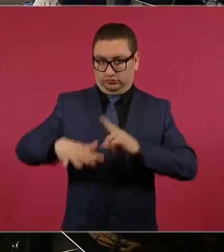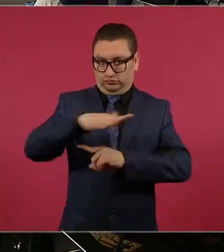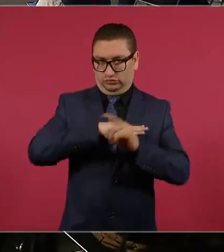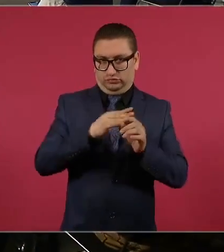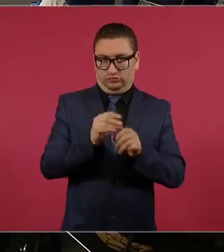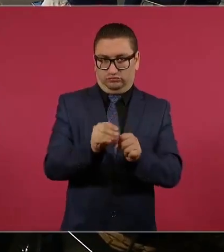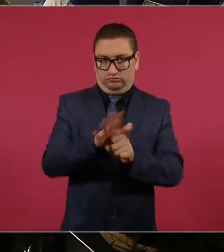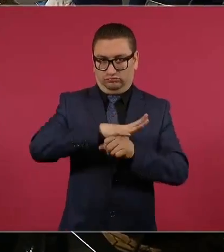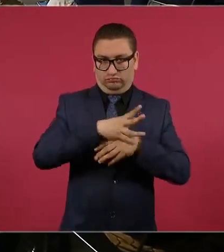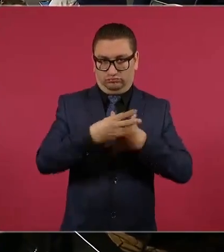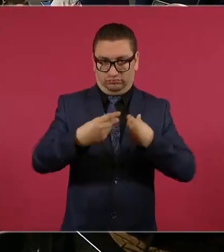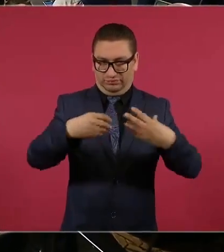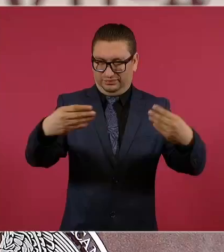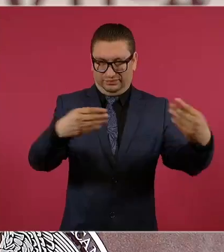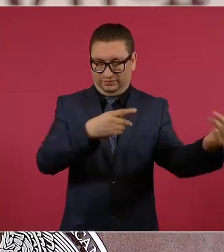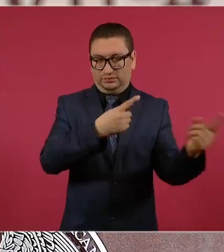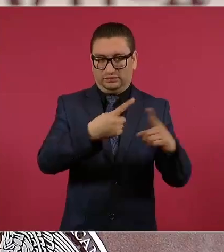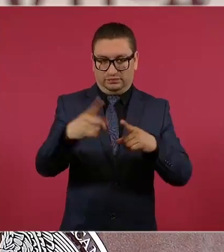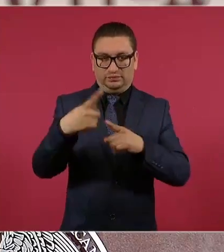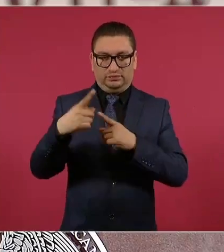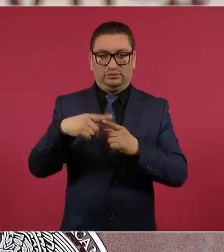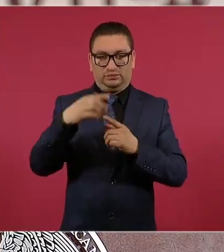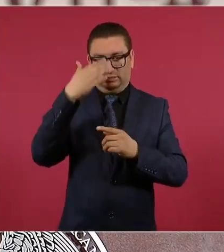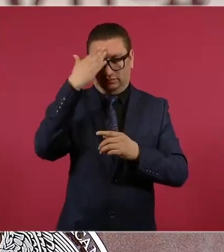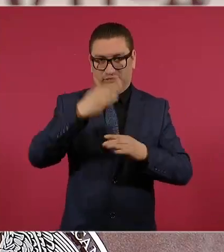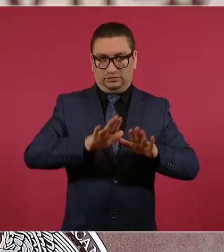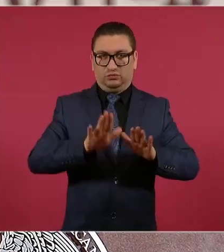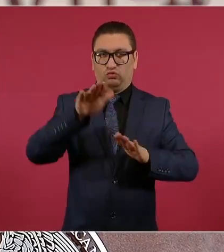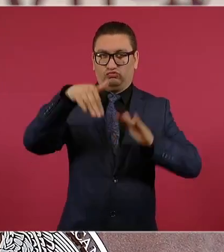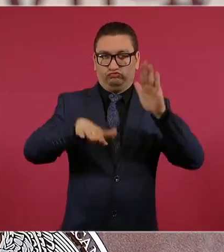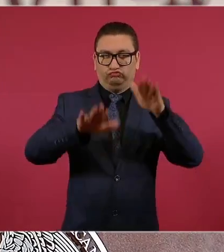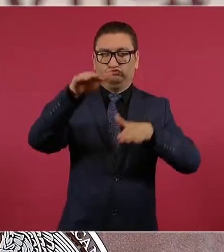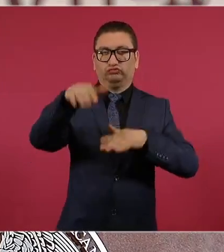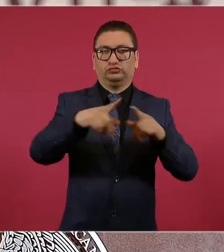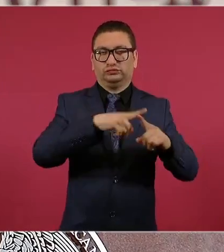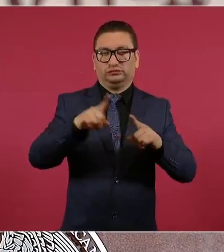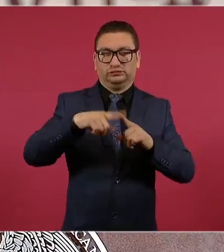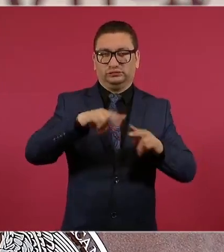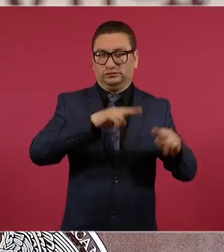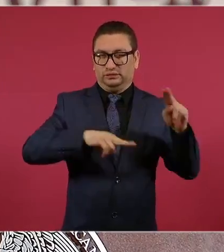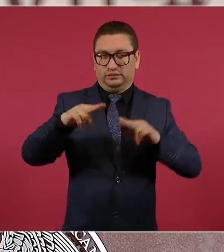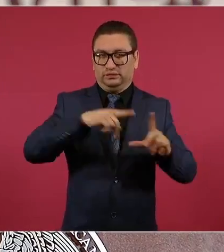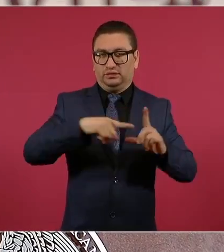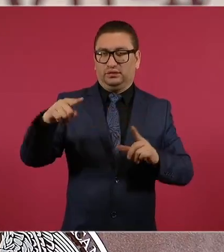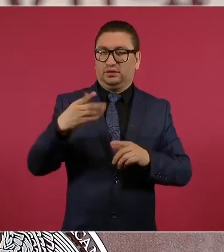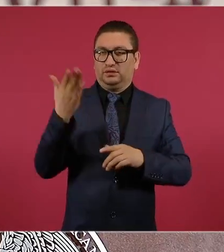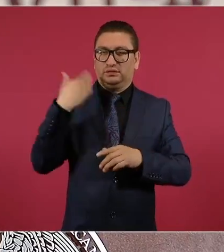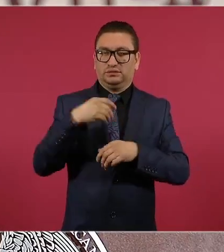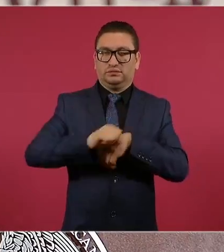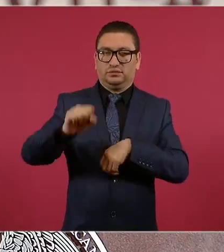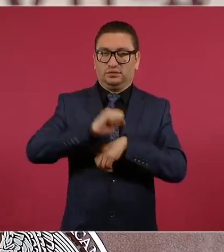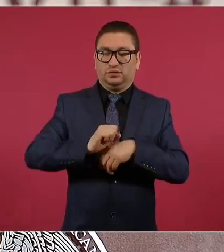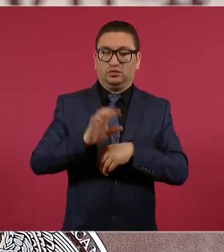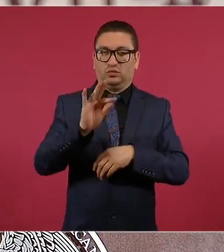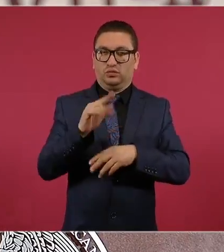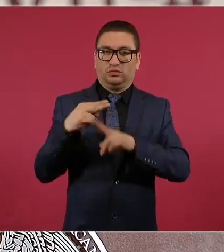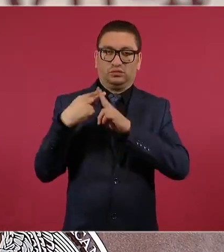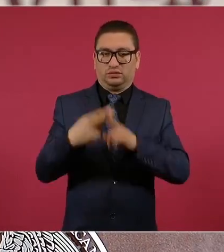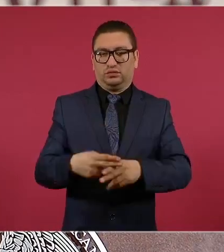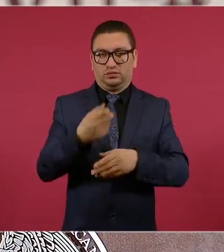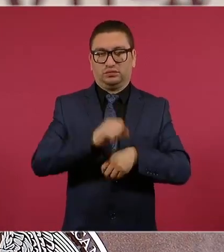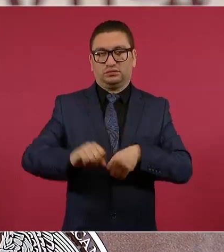epidemia, de la curva epidémica de COVID desde la semana 40 hasta ahora que estamos en la